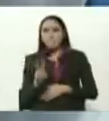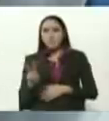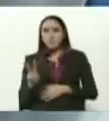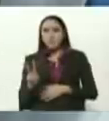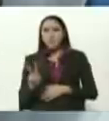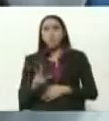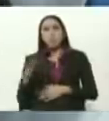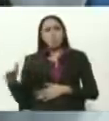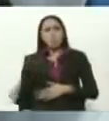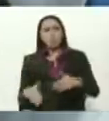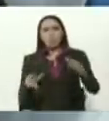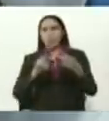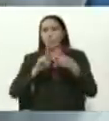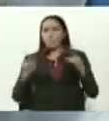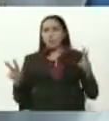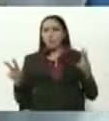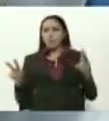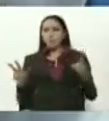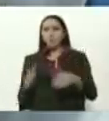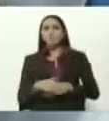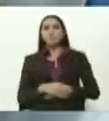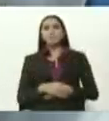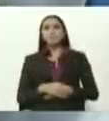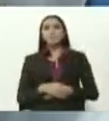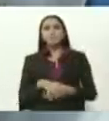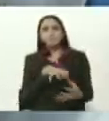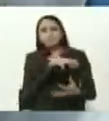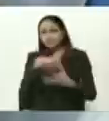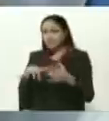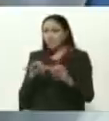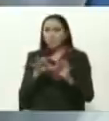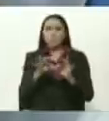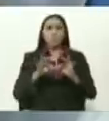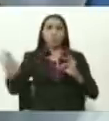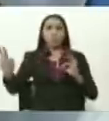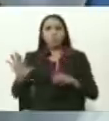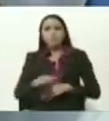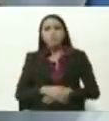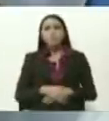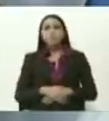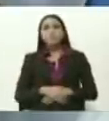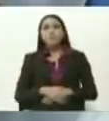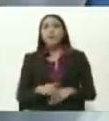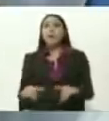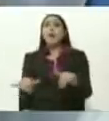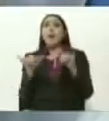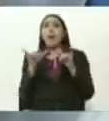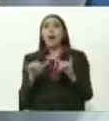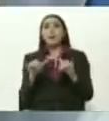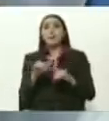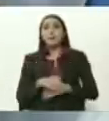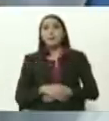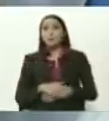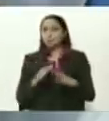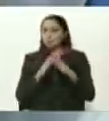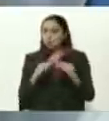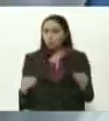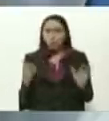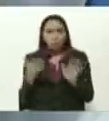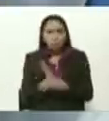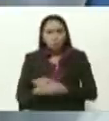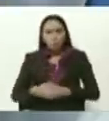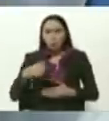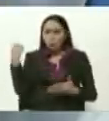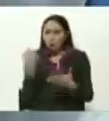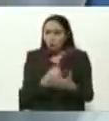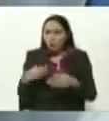hacia un camino de paz y la aleja totalmente de la guerra. En tal sentido, en medio de todo ello, el combate